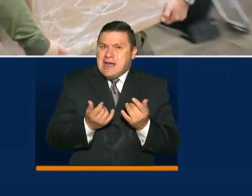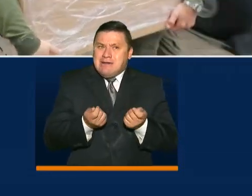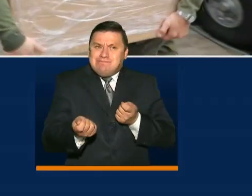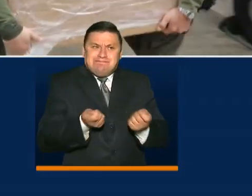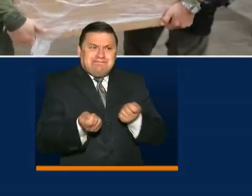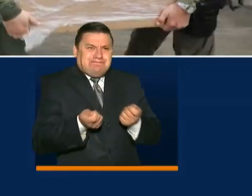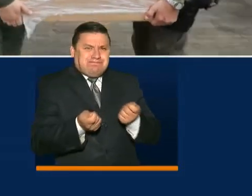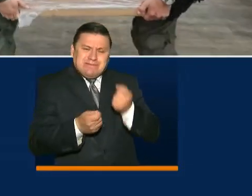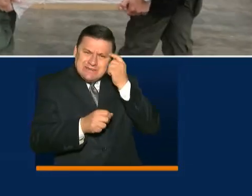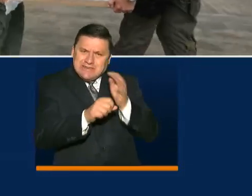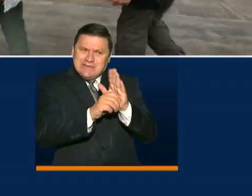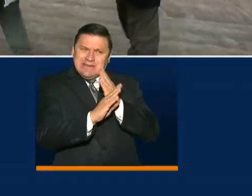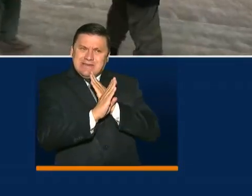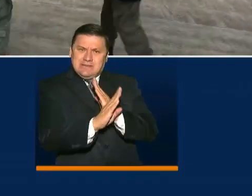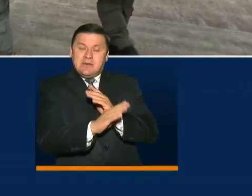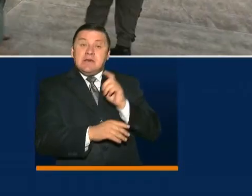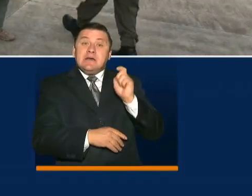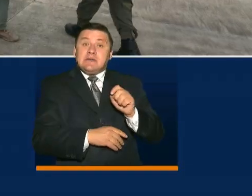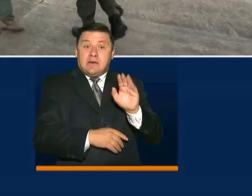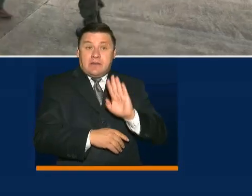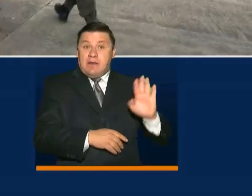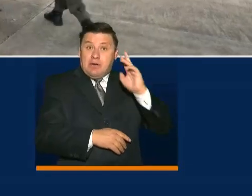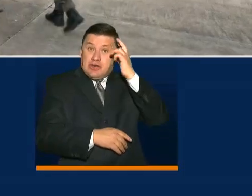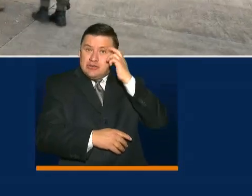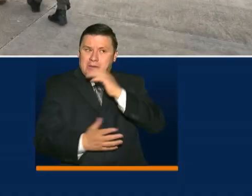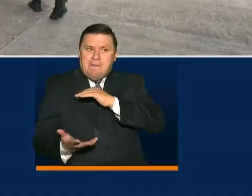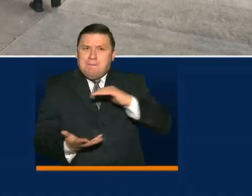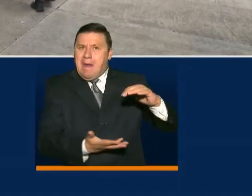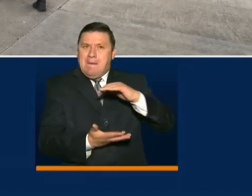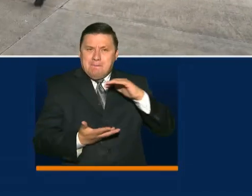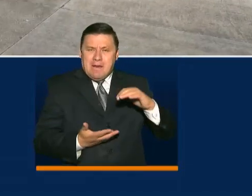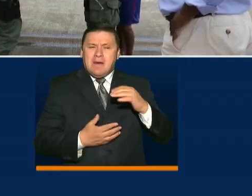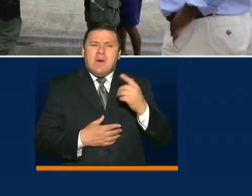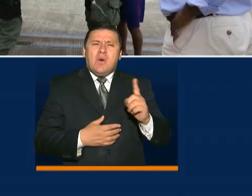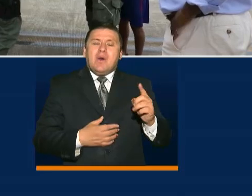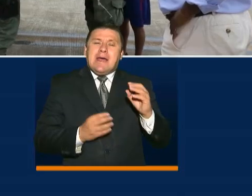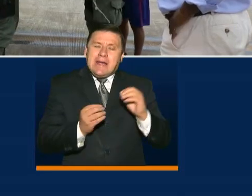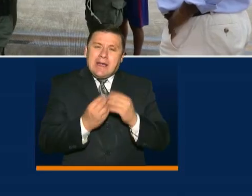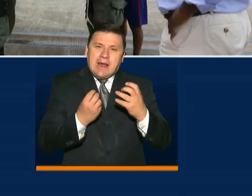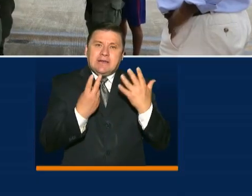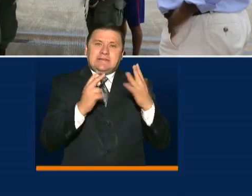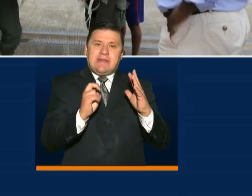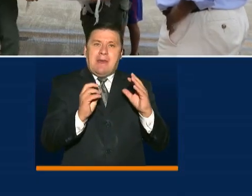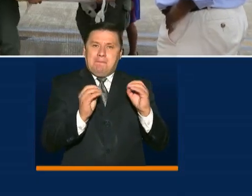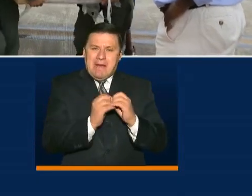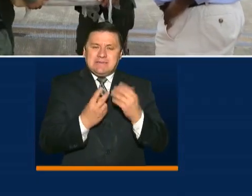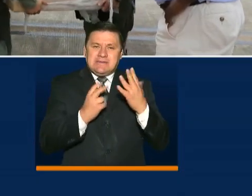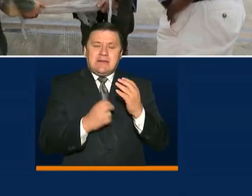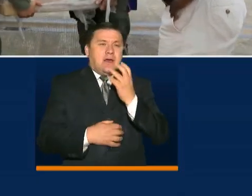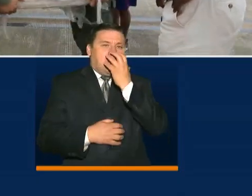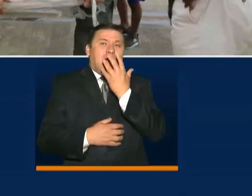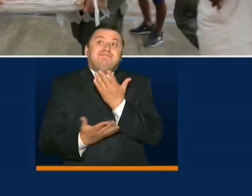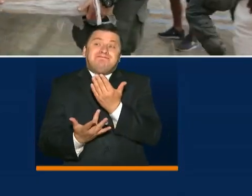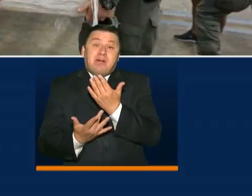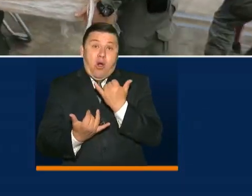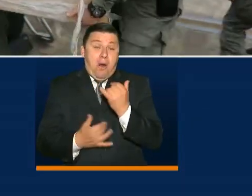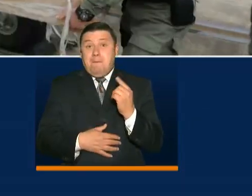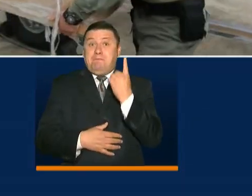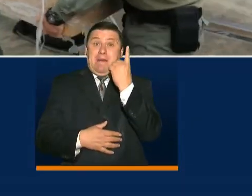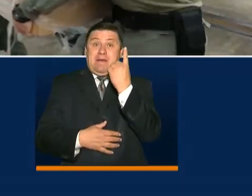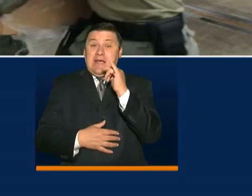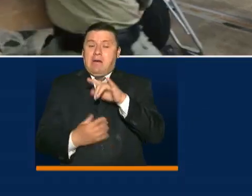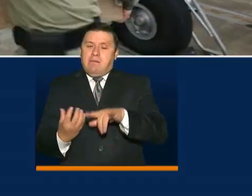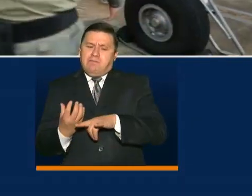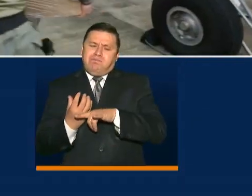del COVID-19, es dotar al departamento del Chocó con más de 70 ventiladores. Así que hoy llega el primer